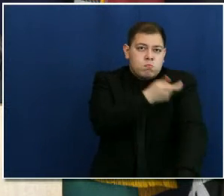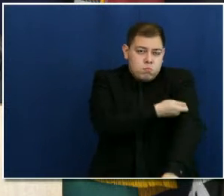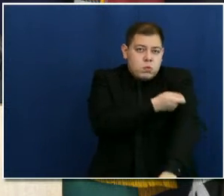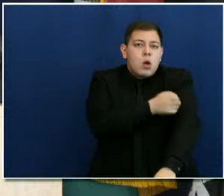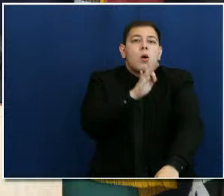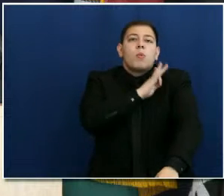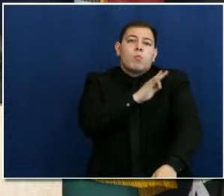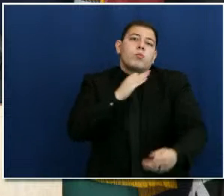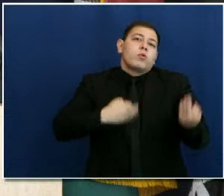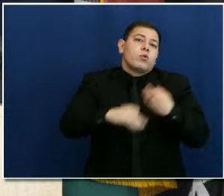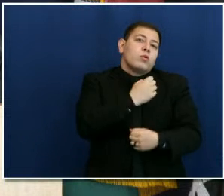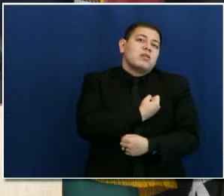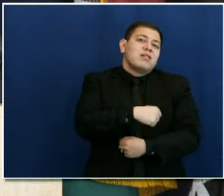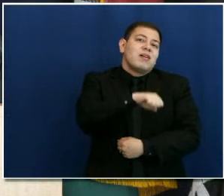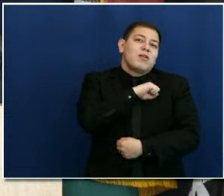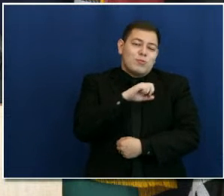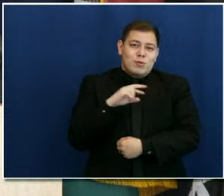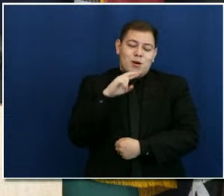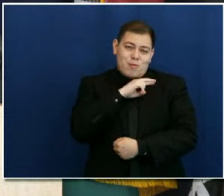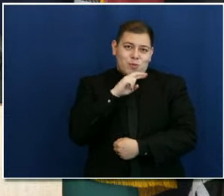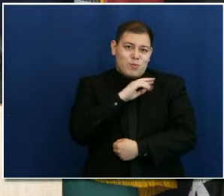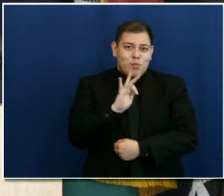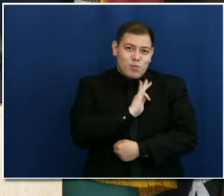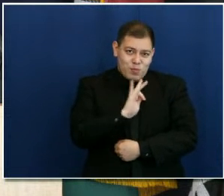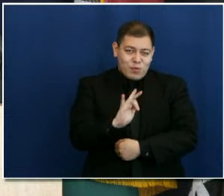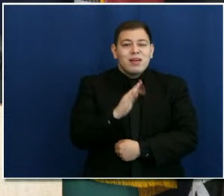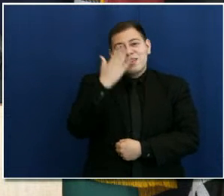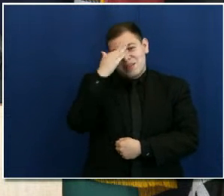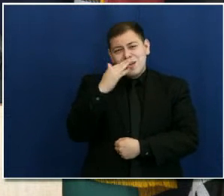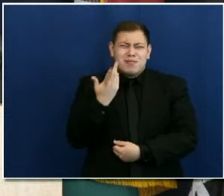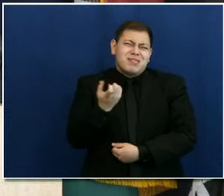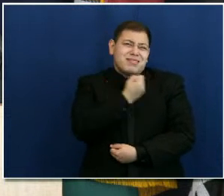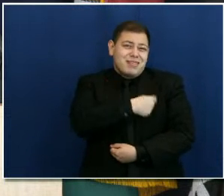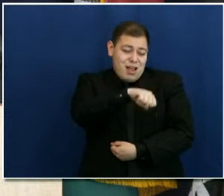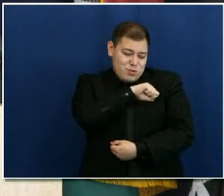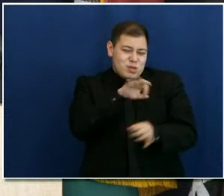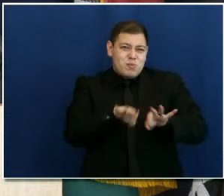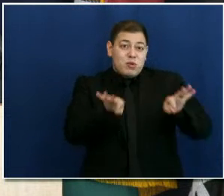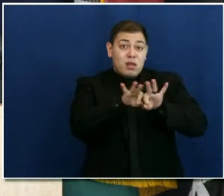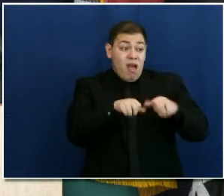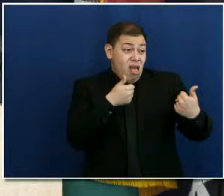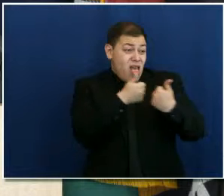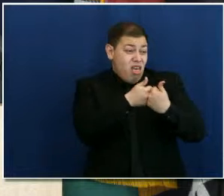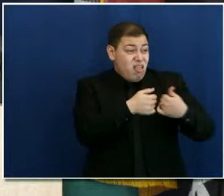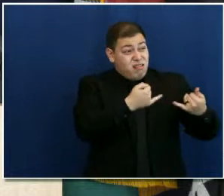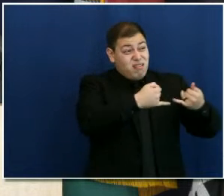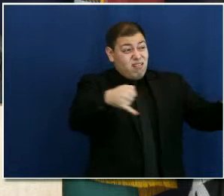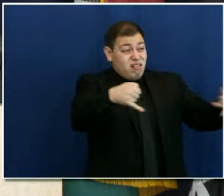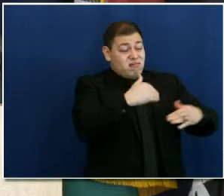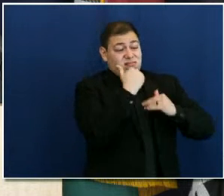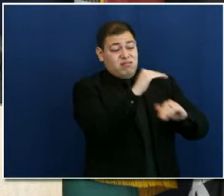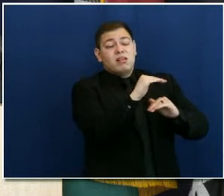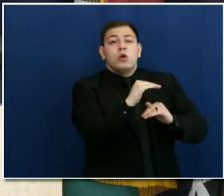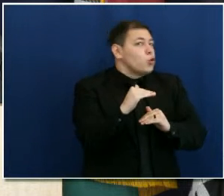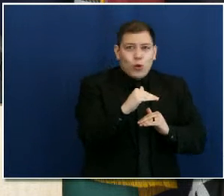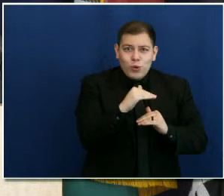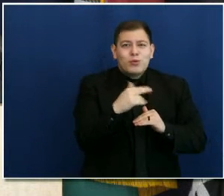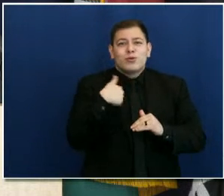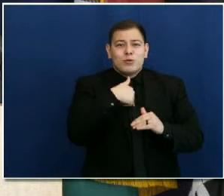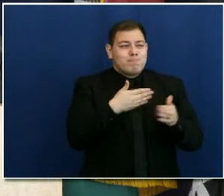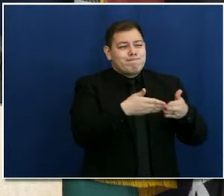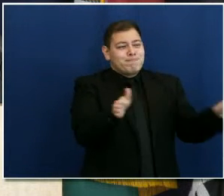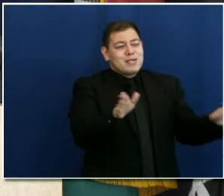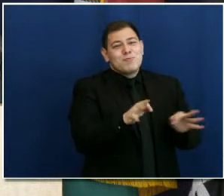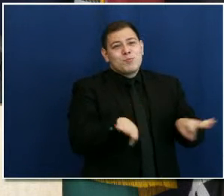y más saludable, porque ya que sabemos que la salud no tiene fronteras. Pero aún tenemos mucho trabajo que hacer para llegar a nuestra meta. Tenemos